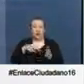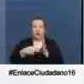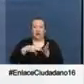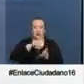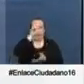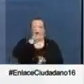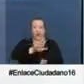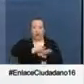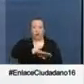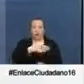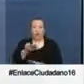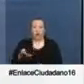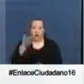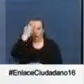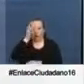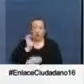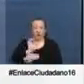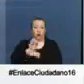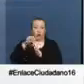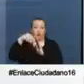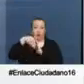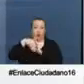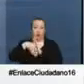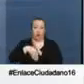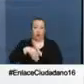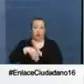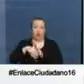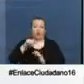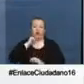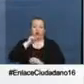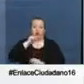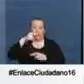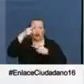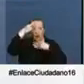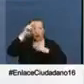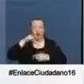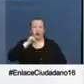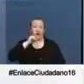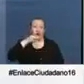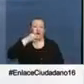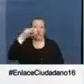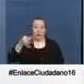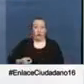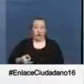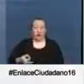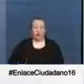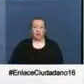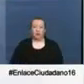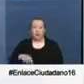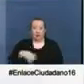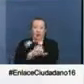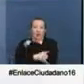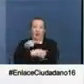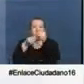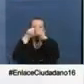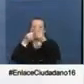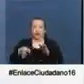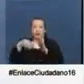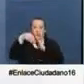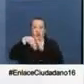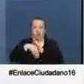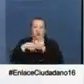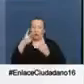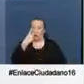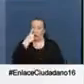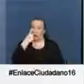la poca solvencia moral que tenía la poca credibilidad y llevan al país al desastre veamos lo que ha